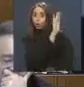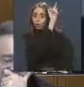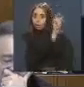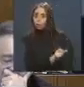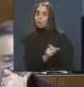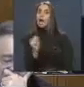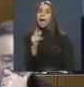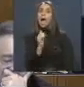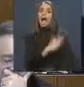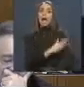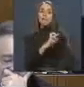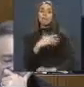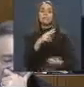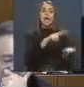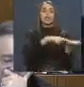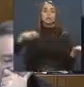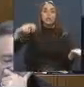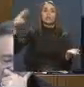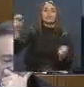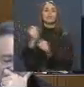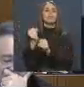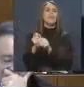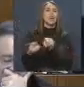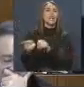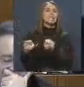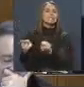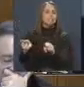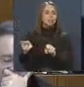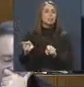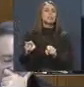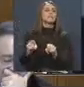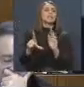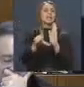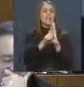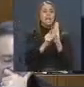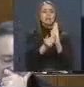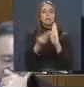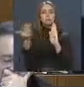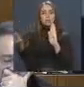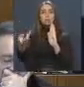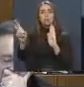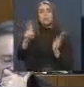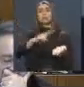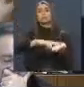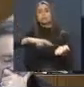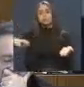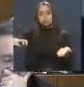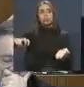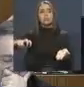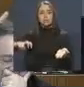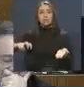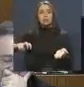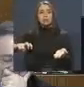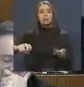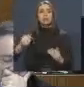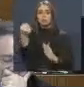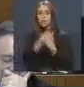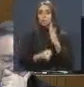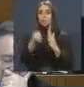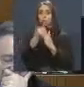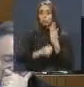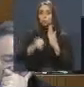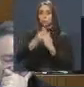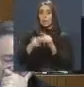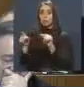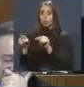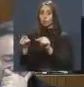ha descontado lo que tiene que descontar, los antecedentes de ley le permiten aquello. Bueno, tenemos una gran lucha contra aquello